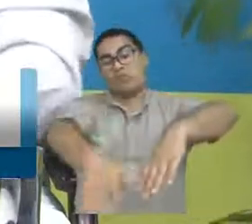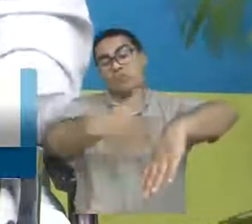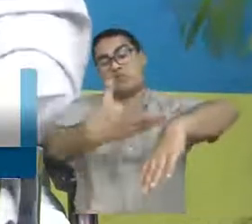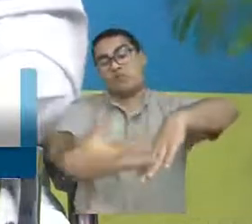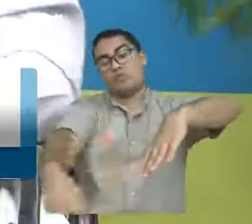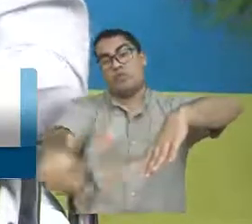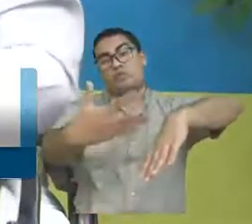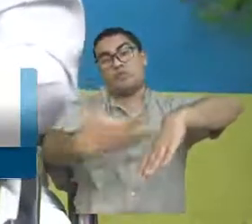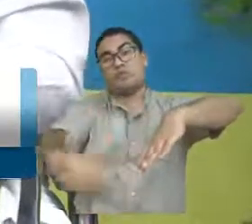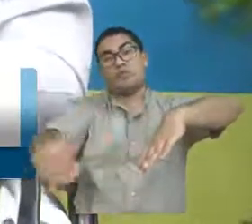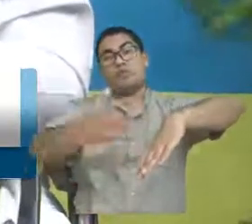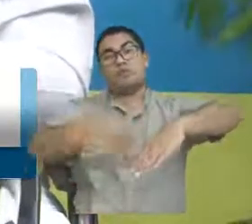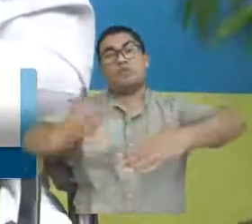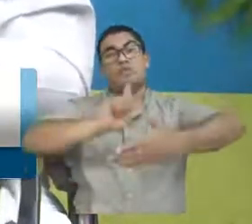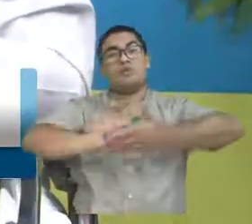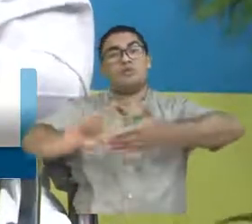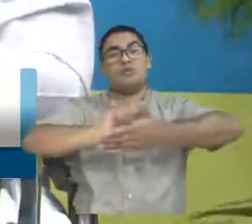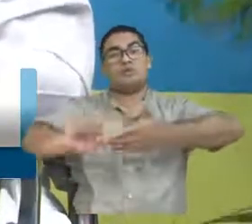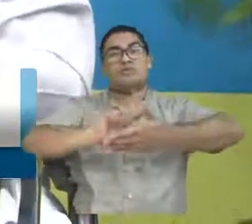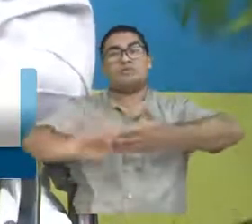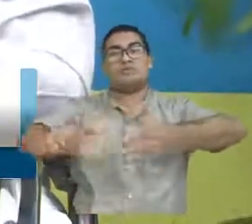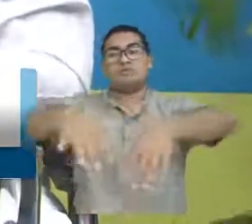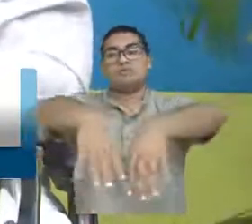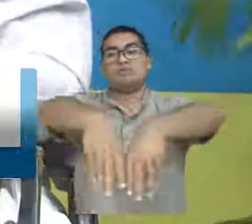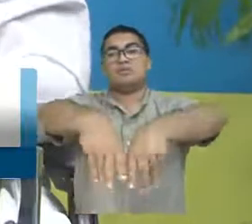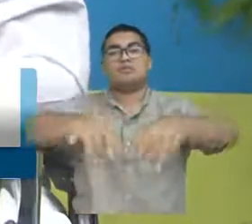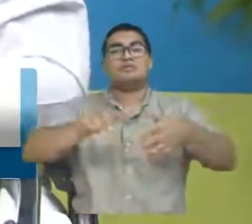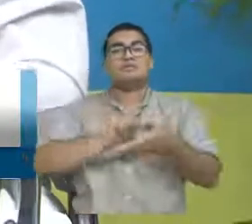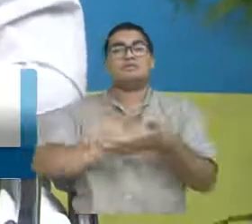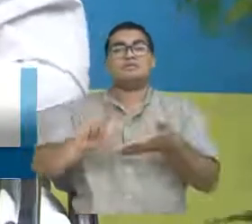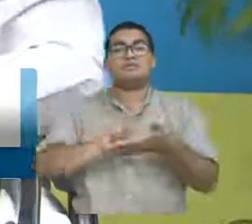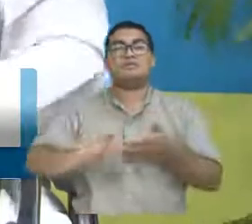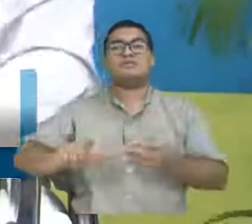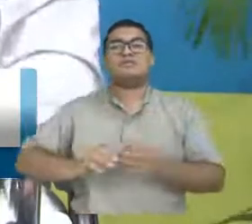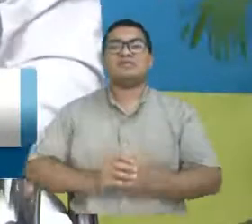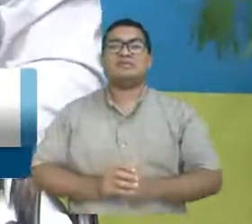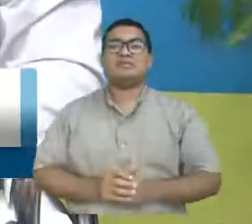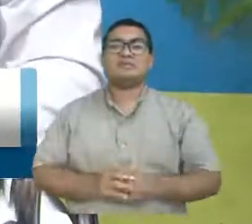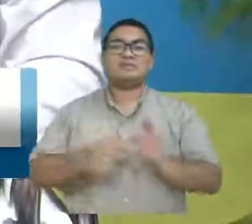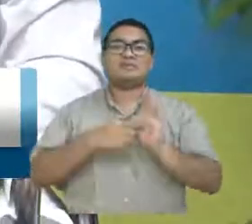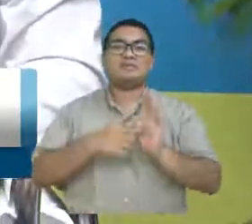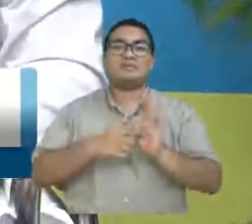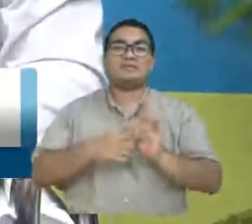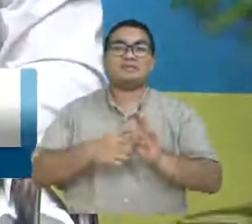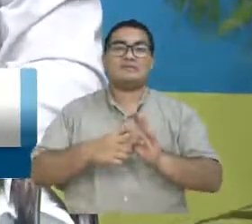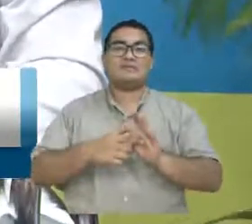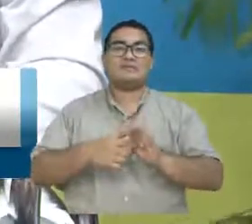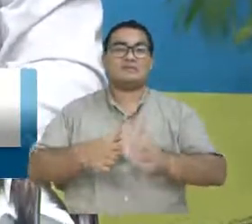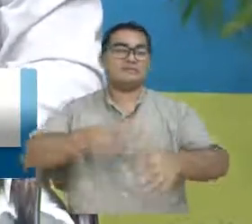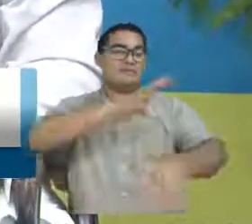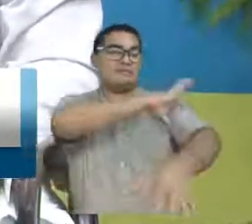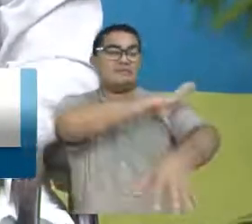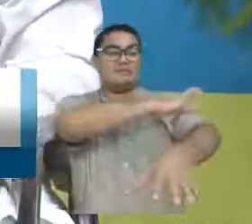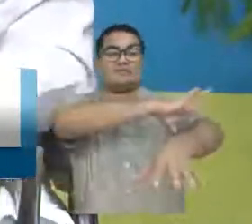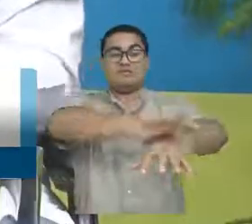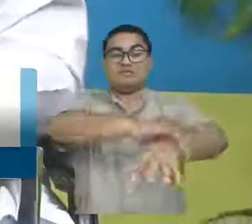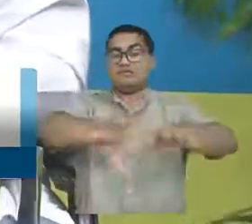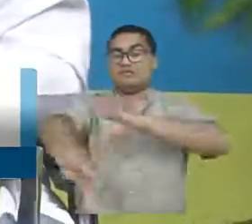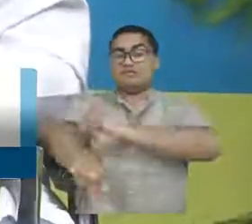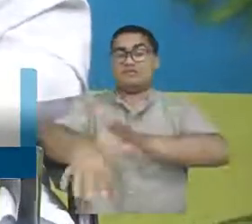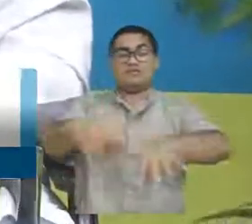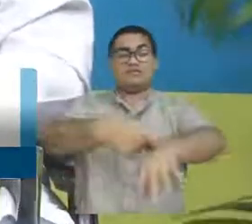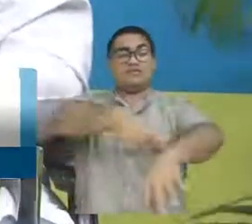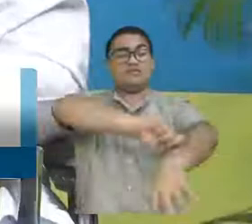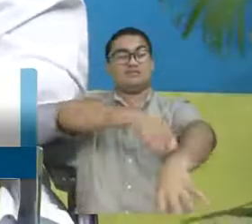lo que es los virus y bacterias que tengamos en nuestras manos. En este caso, si usamos manga larga, por ejemplo, debemos recoger las mangas. Así es. Porque si